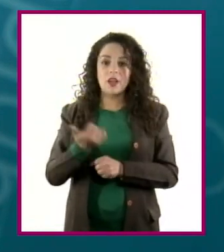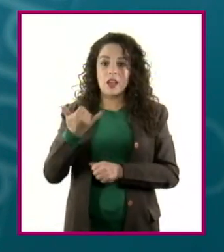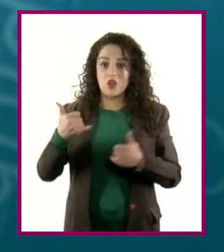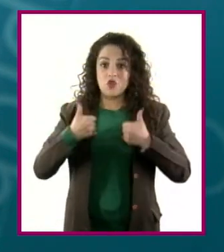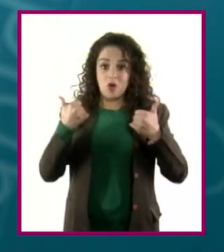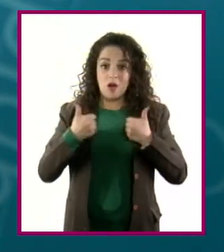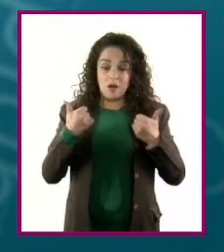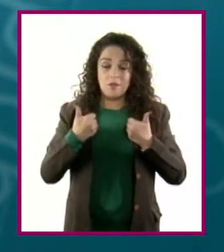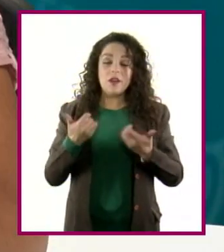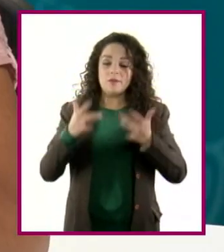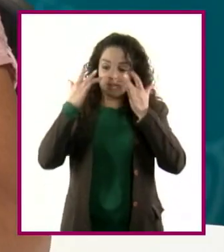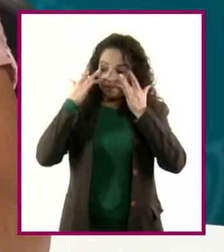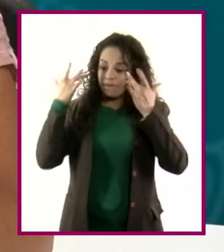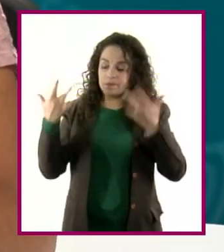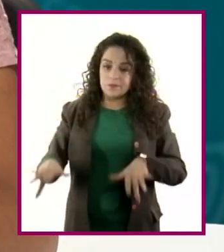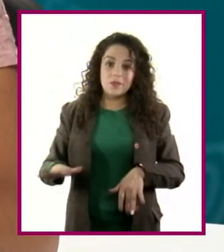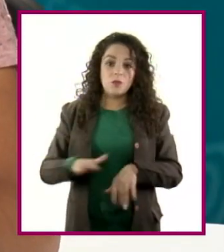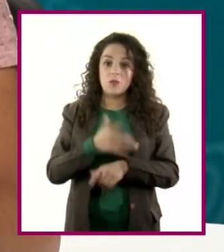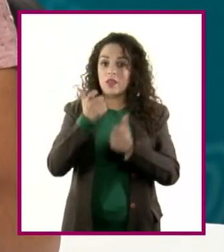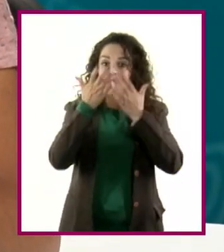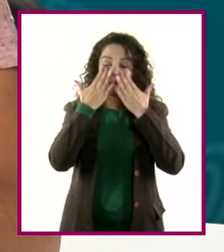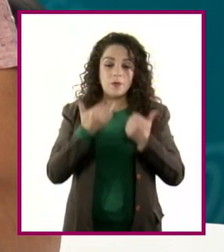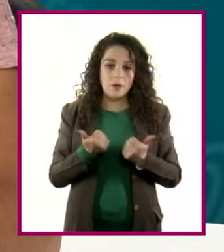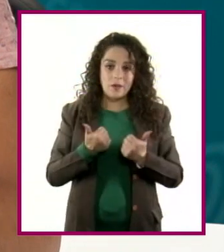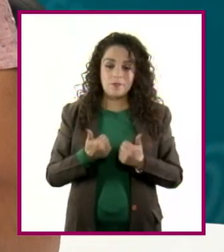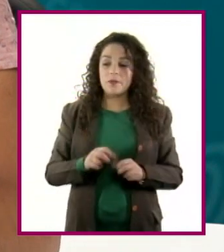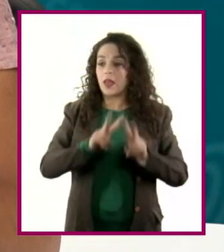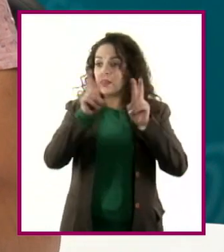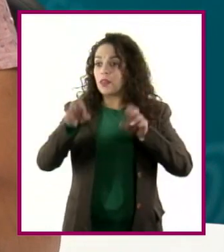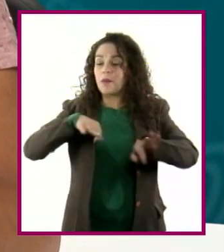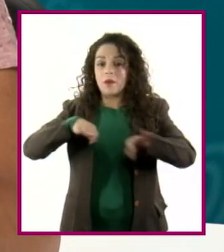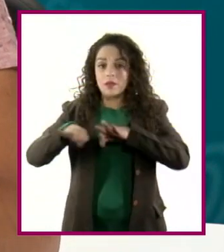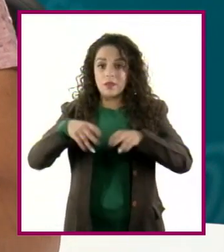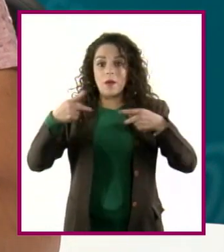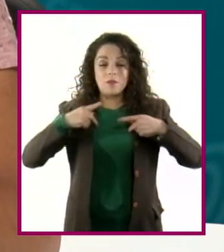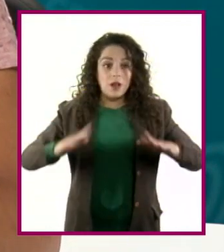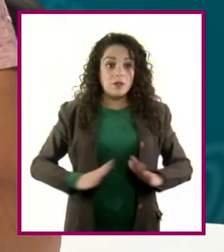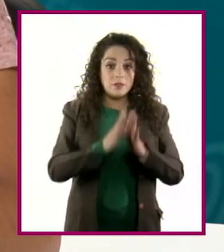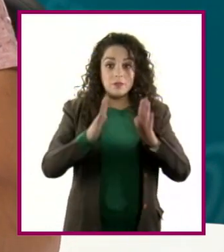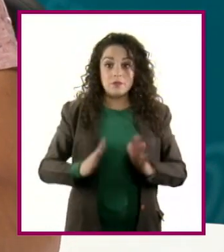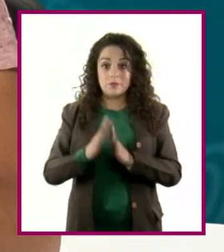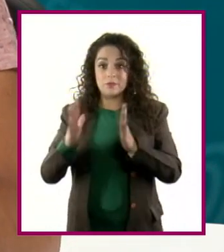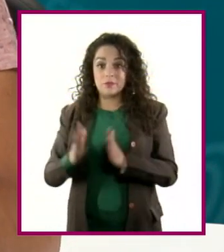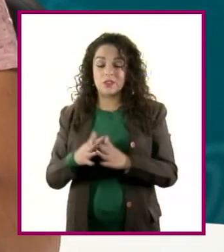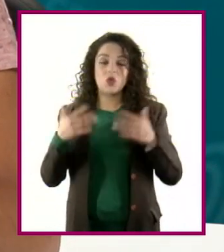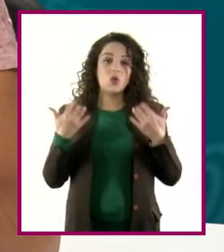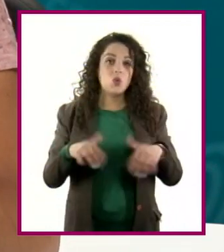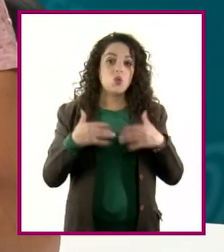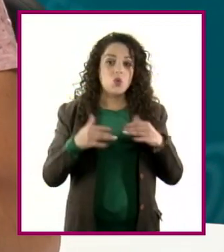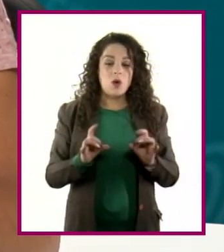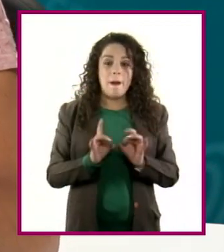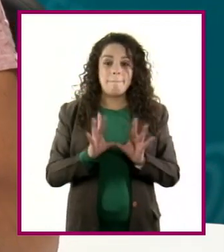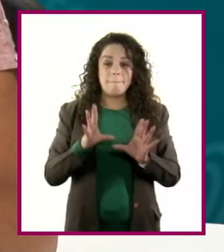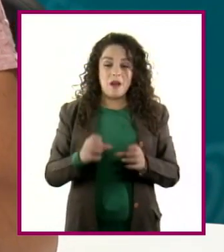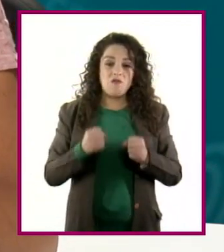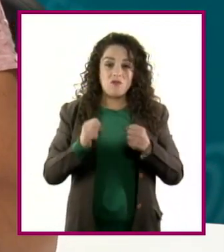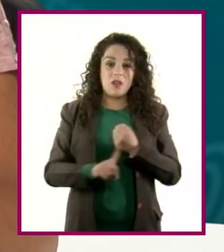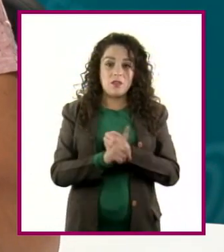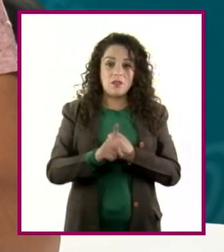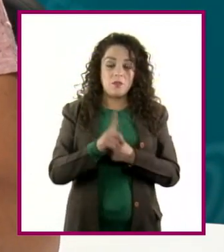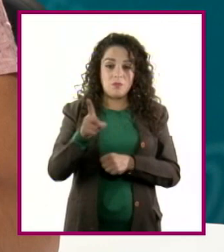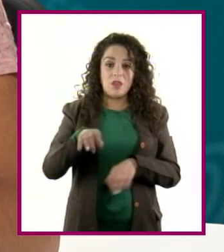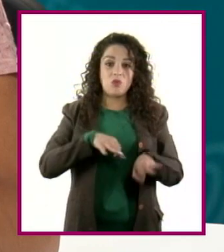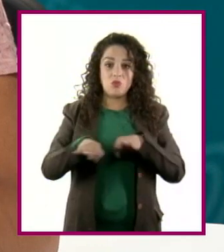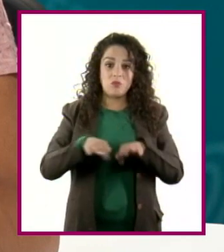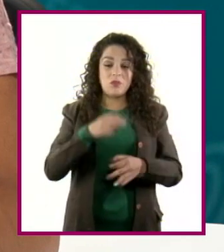y jóvenes más pobres. En lo laboral, todas las personas participantes percibieron un impacto significativo de la pandemia en el trabajo o